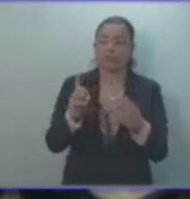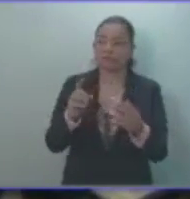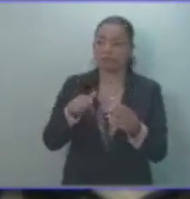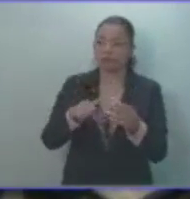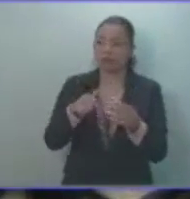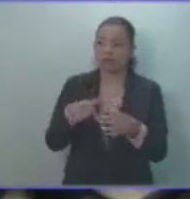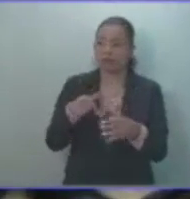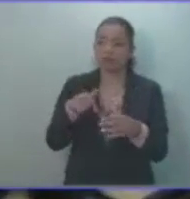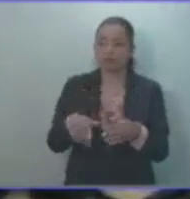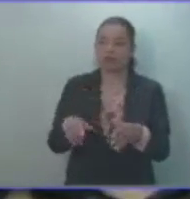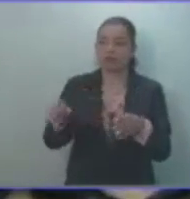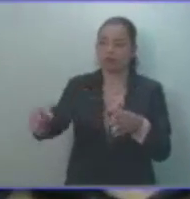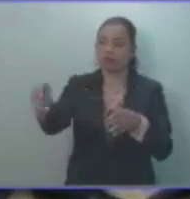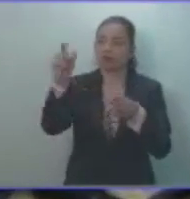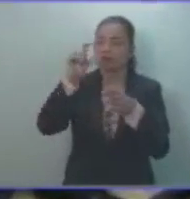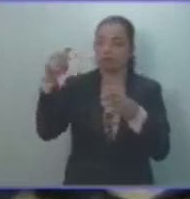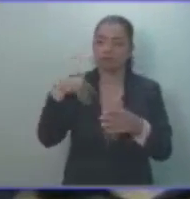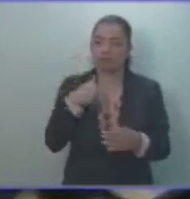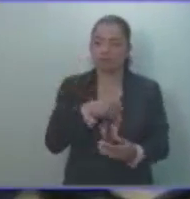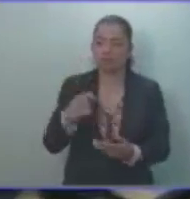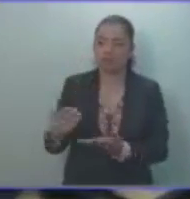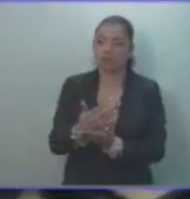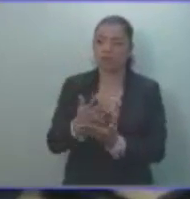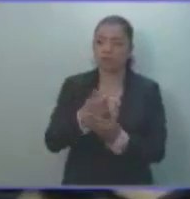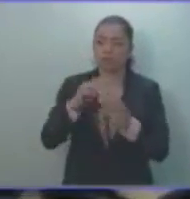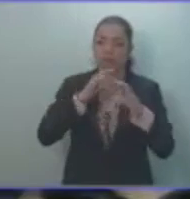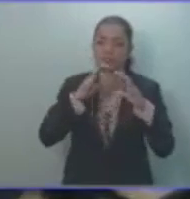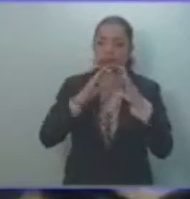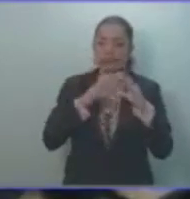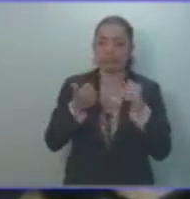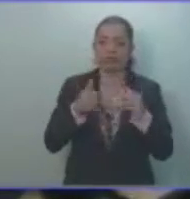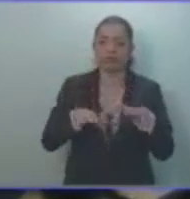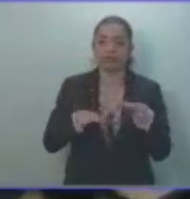esta cartera de Estado. Muchísimas gracias.